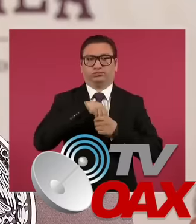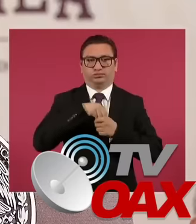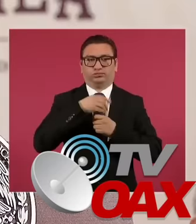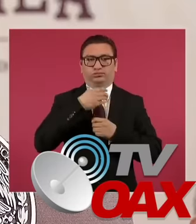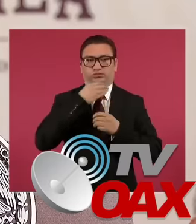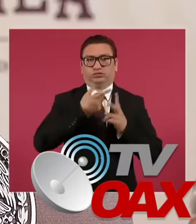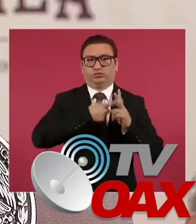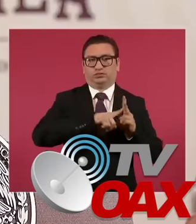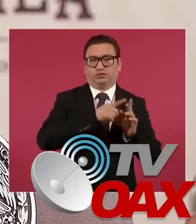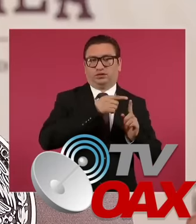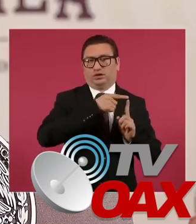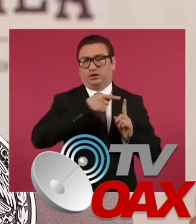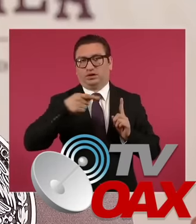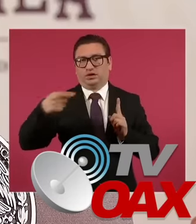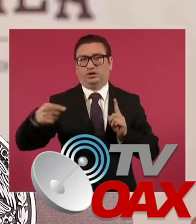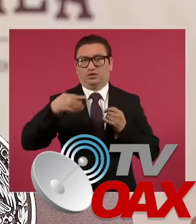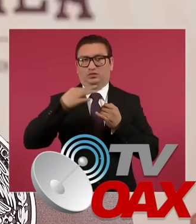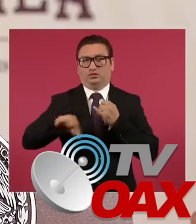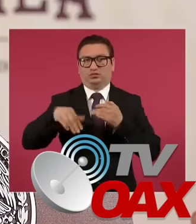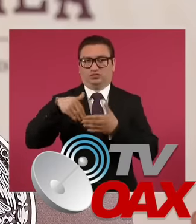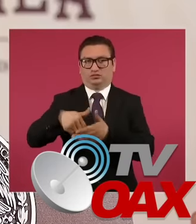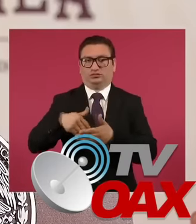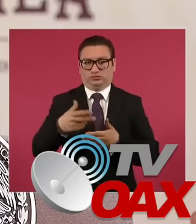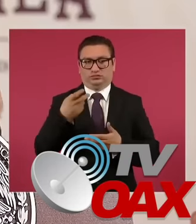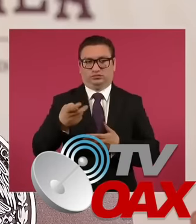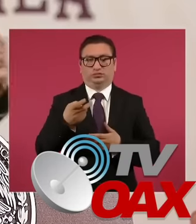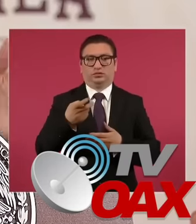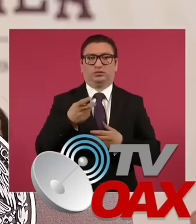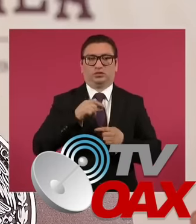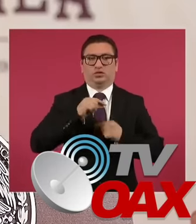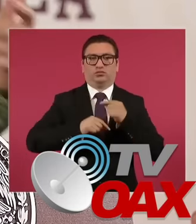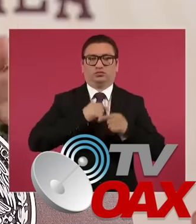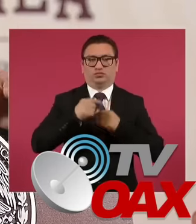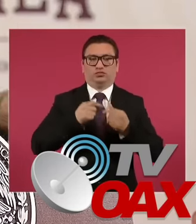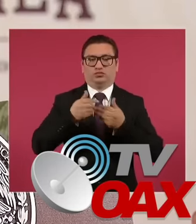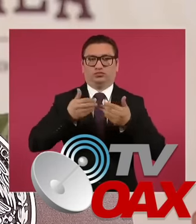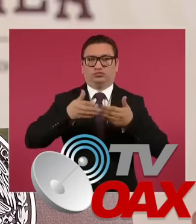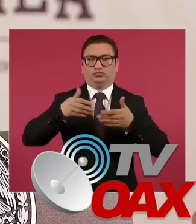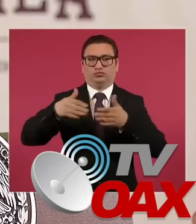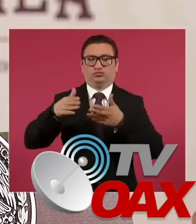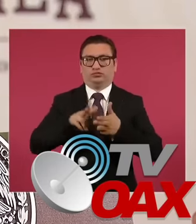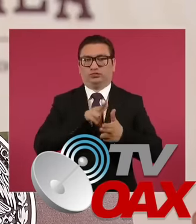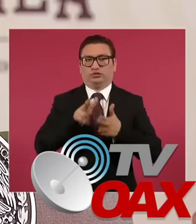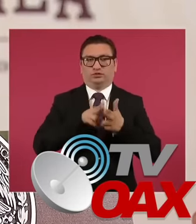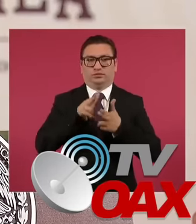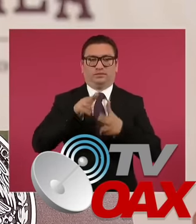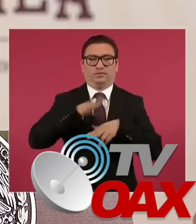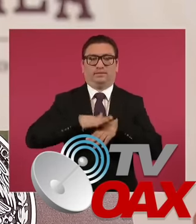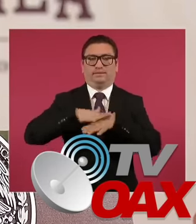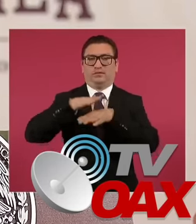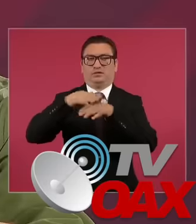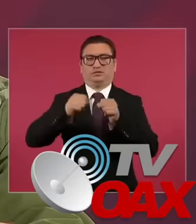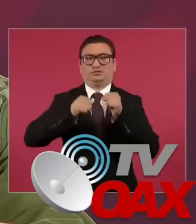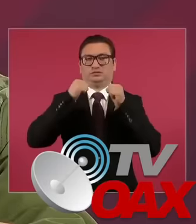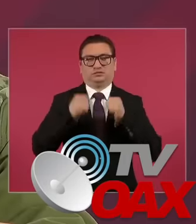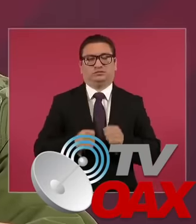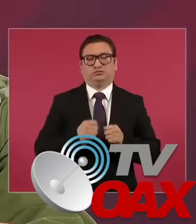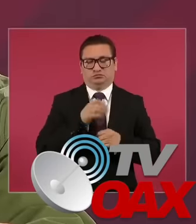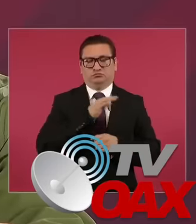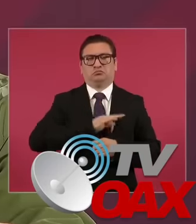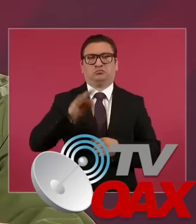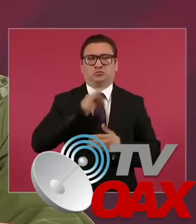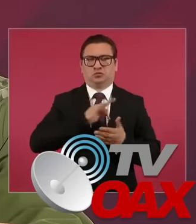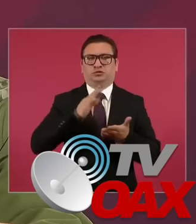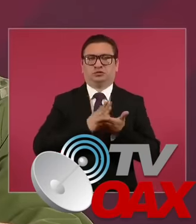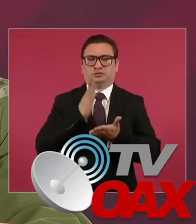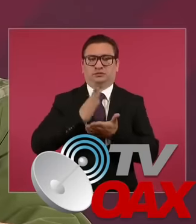el origen hasta el punto de destino. Conforme vayamos abriendo trenes, seguramente que va a haber posibilidad de que